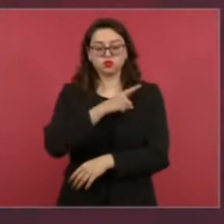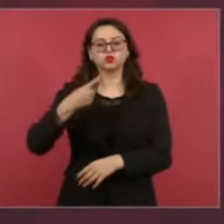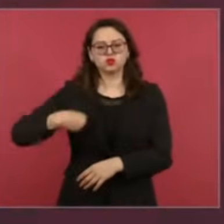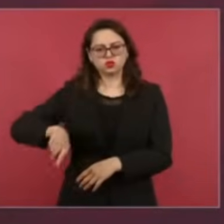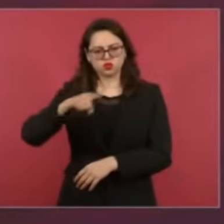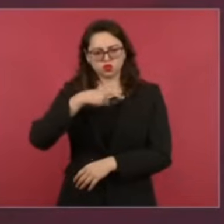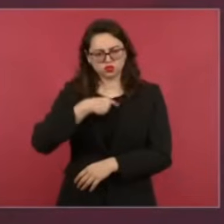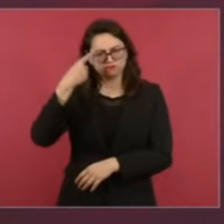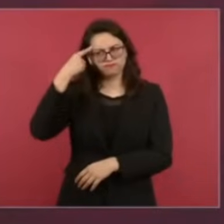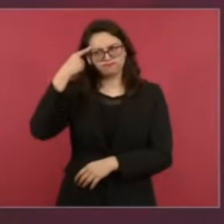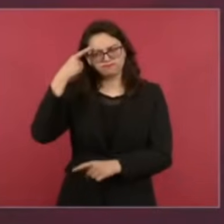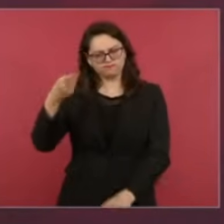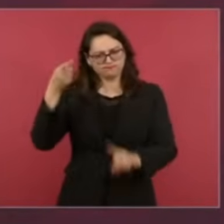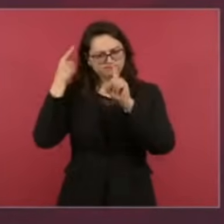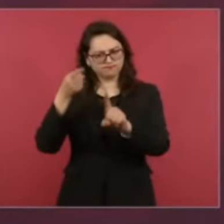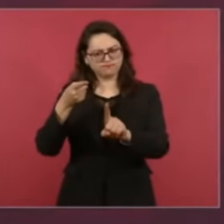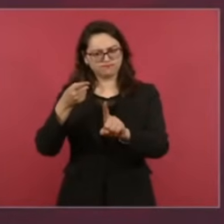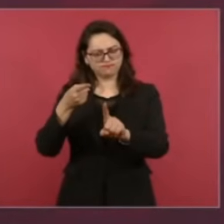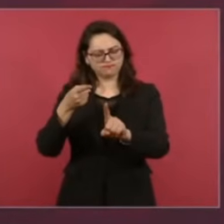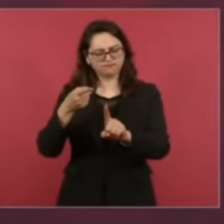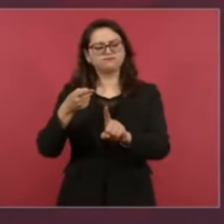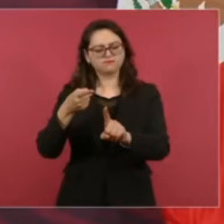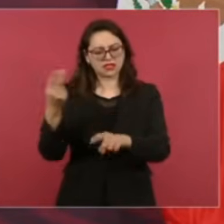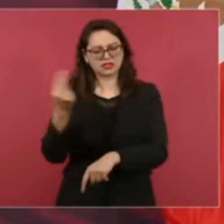salud público del mundo